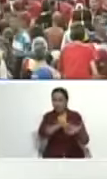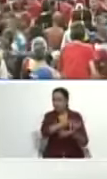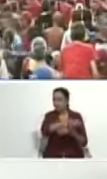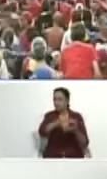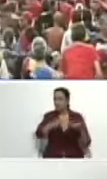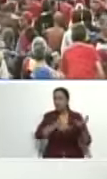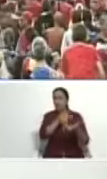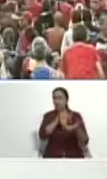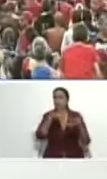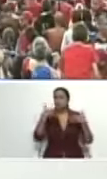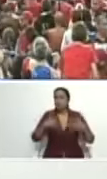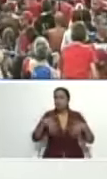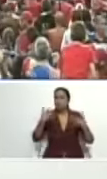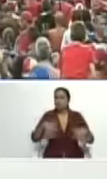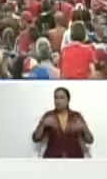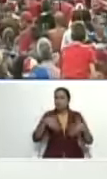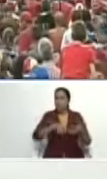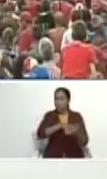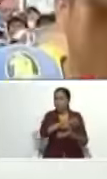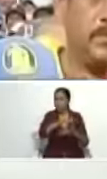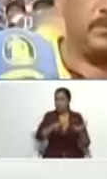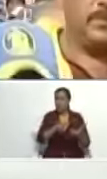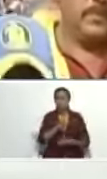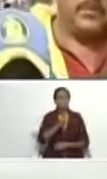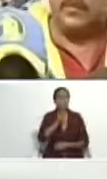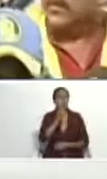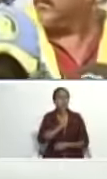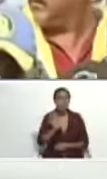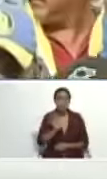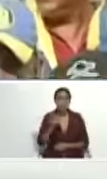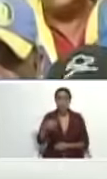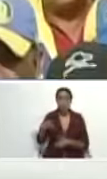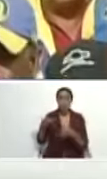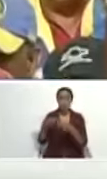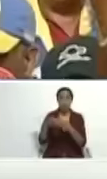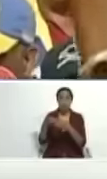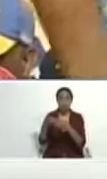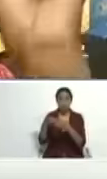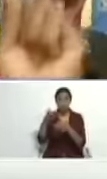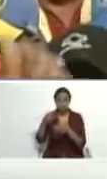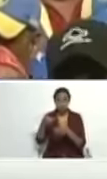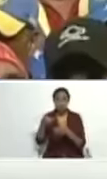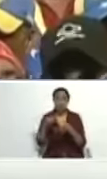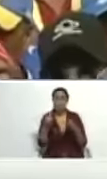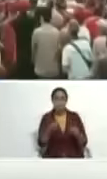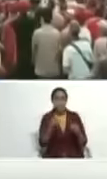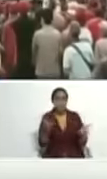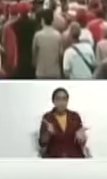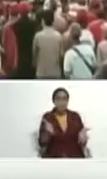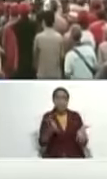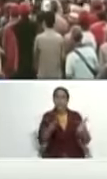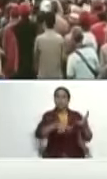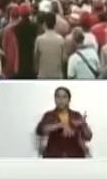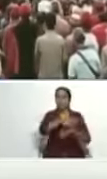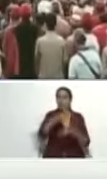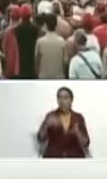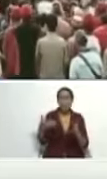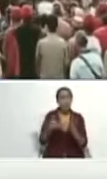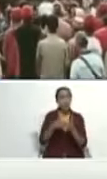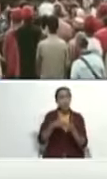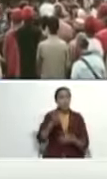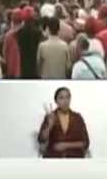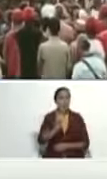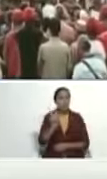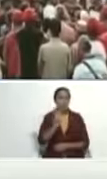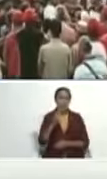criminales, sangrientas, que los apellidos hayan activado contra la paz del país, contra la seguridad